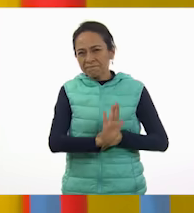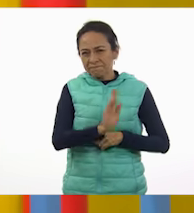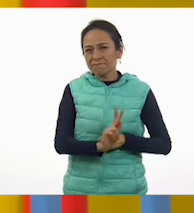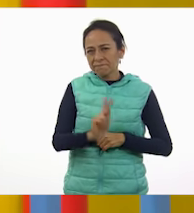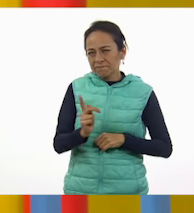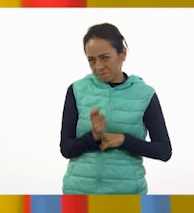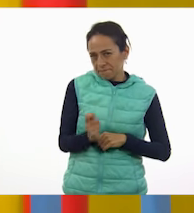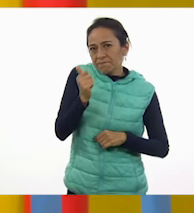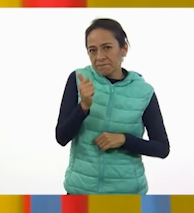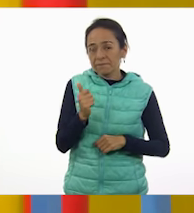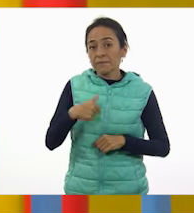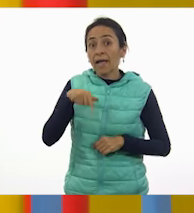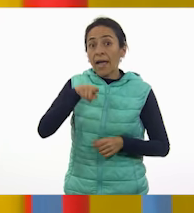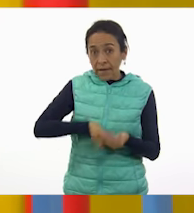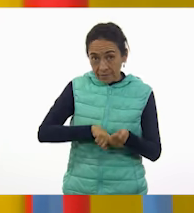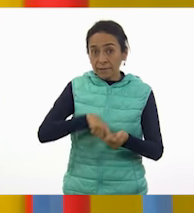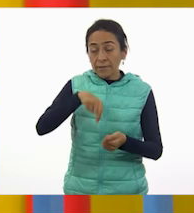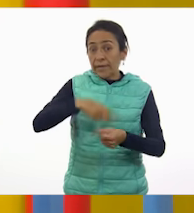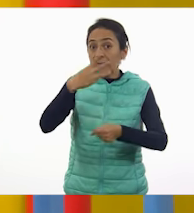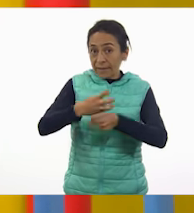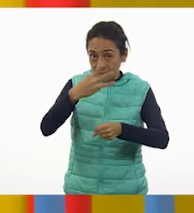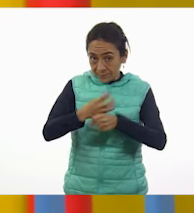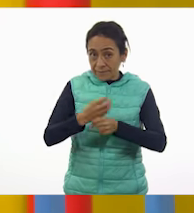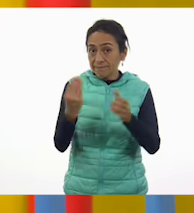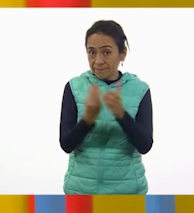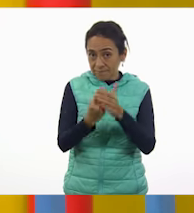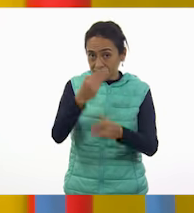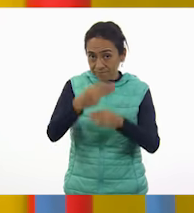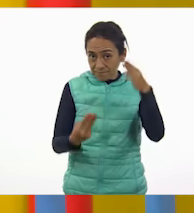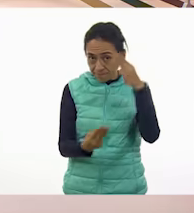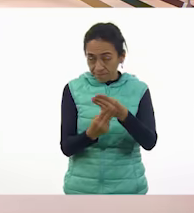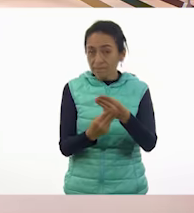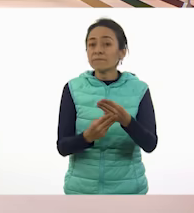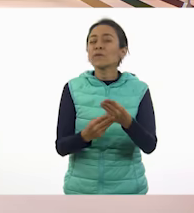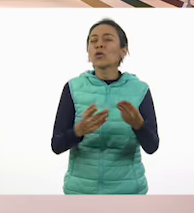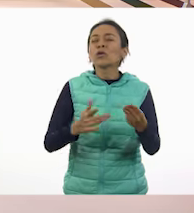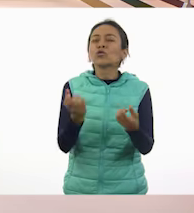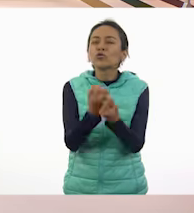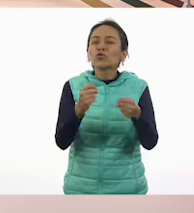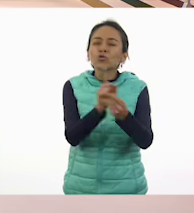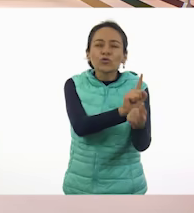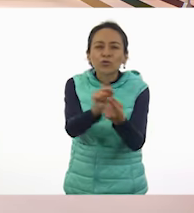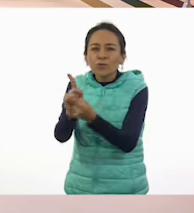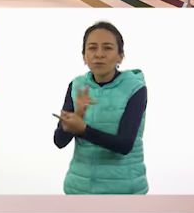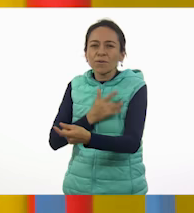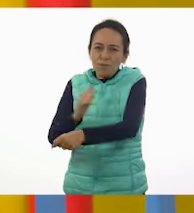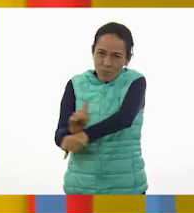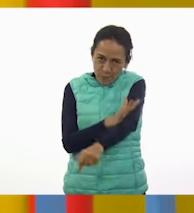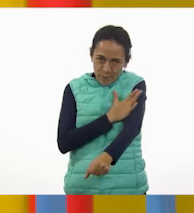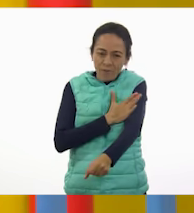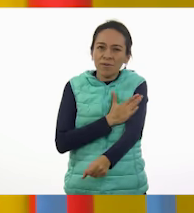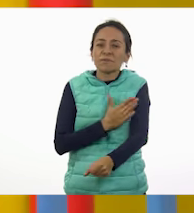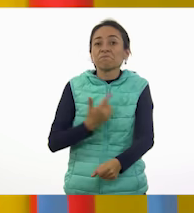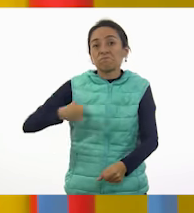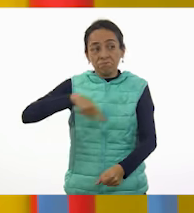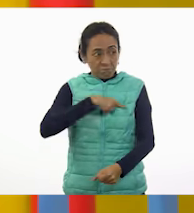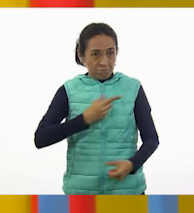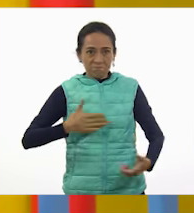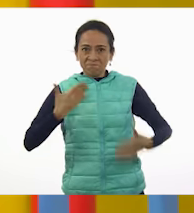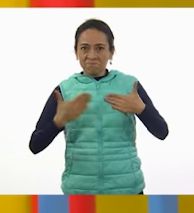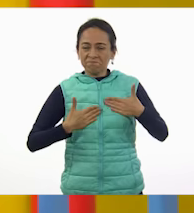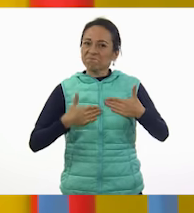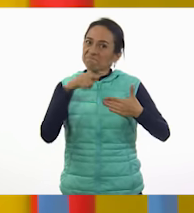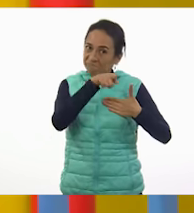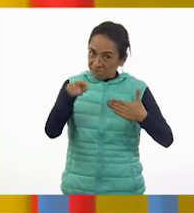grado. Espero lo hayan disfrutado tanto como nosotros. Hasta aquí terminamos con tercer grado. Le damos las gracias